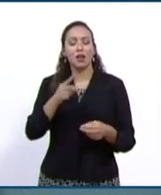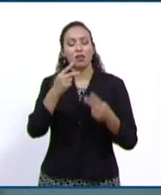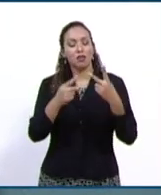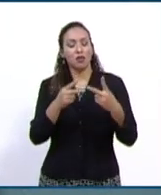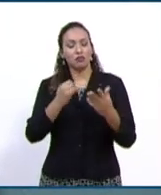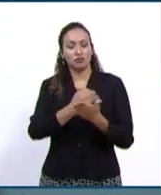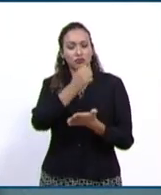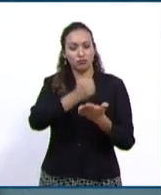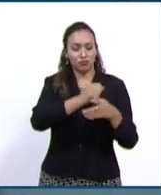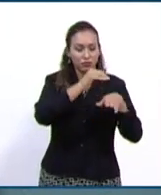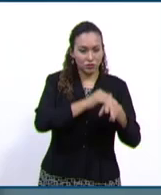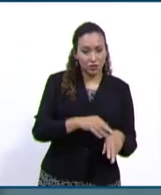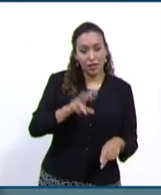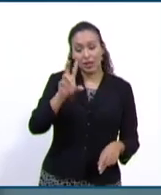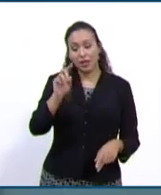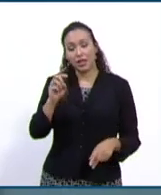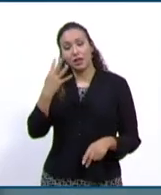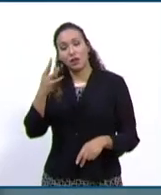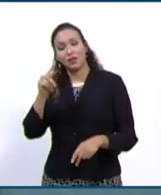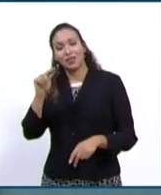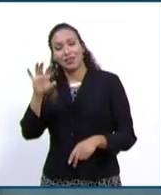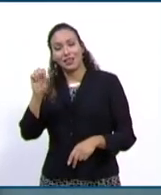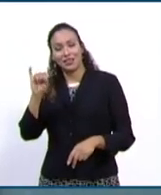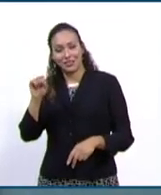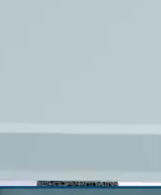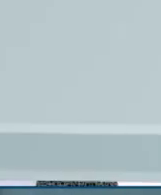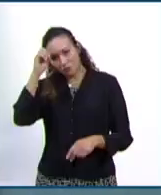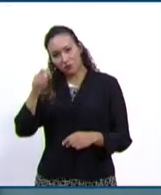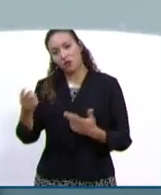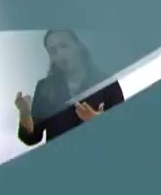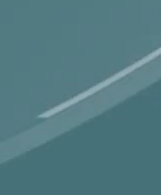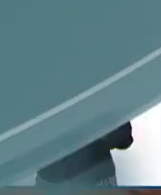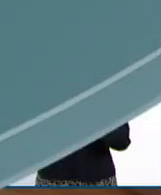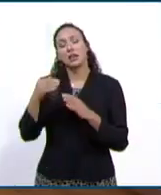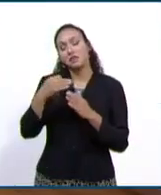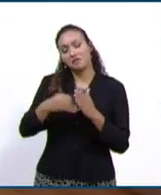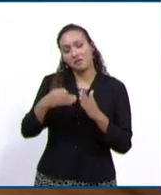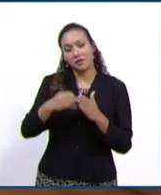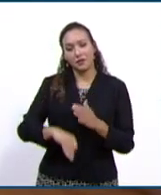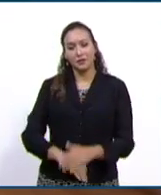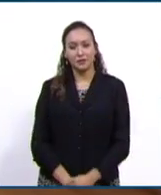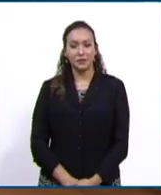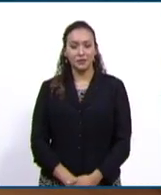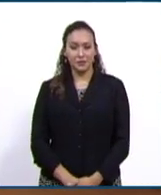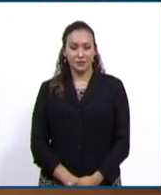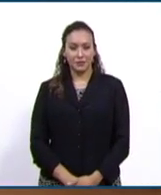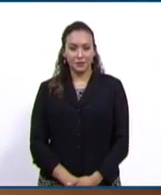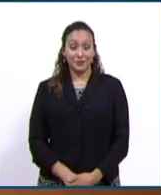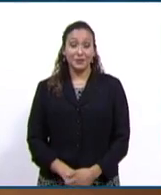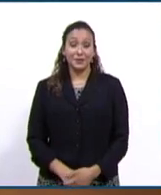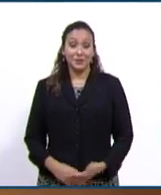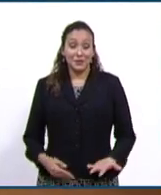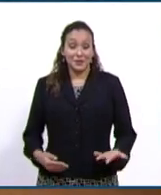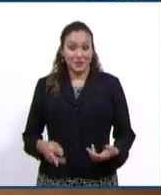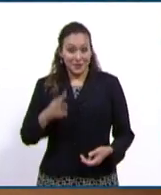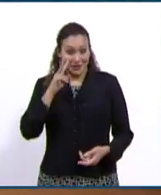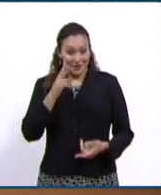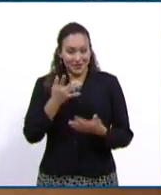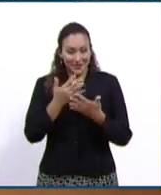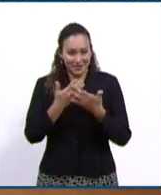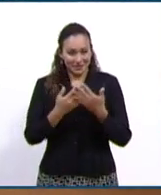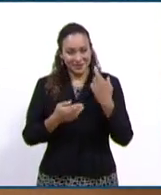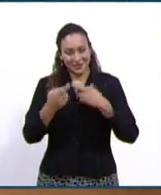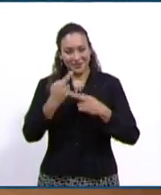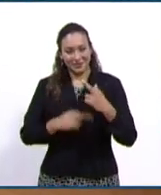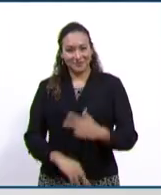y 34 tesis aisladas. Tiempo de mensajes y volvemos con más